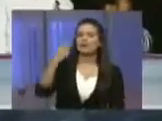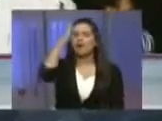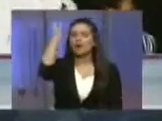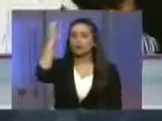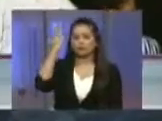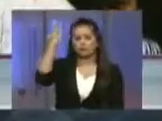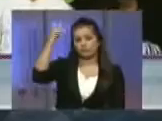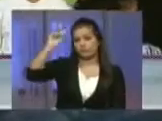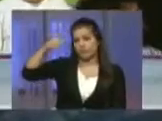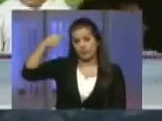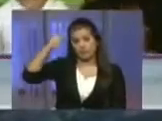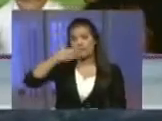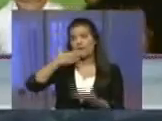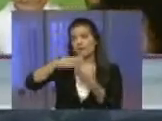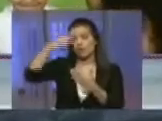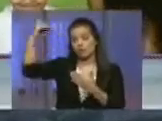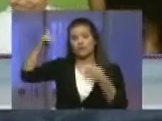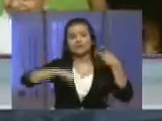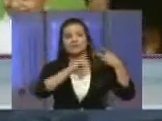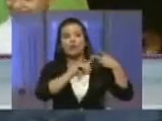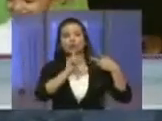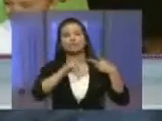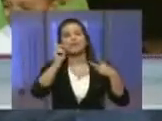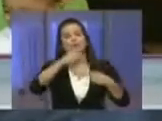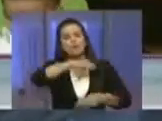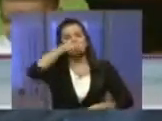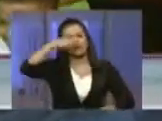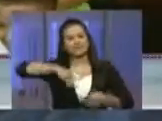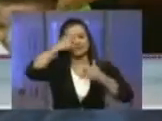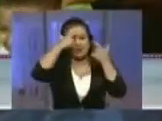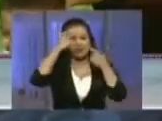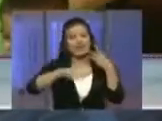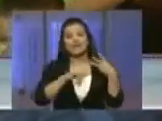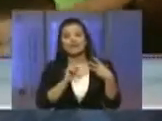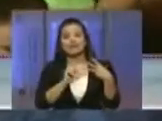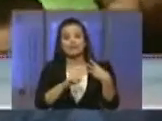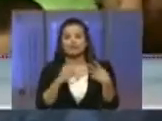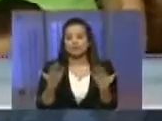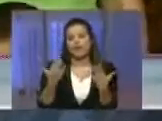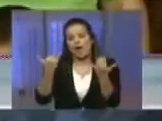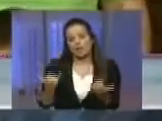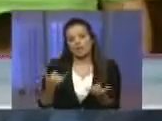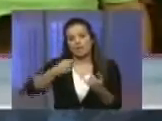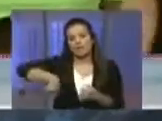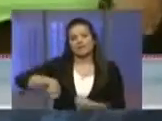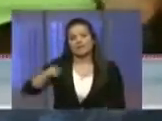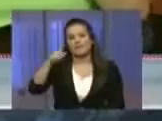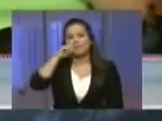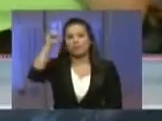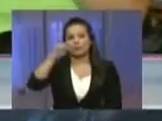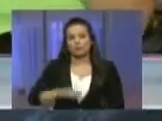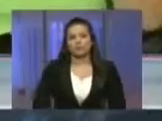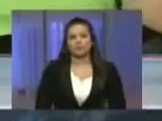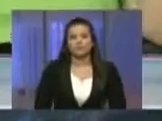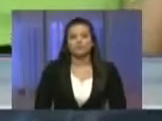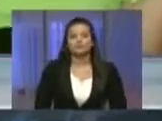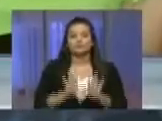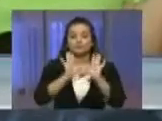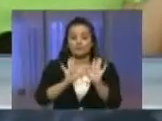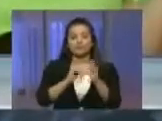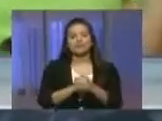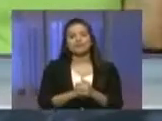y también a nuestro comandante Hugo Chávez fría y a nuestro presidente actual maduro un día